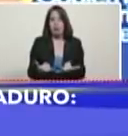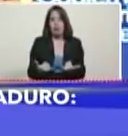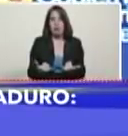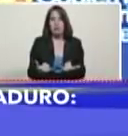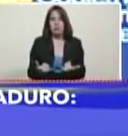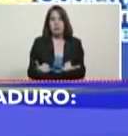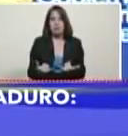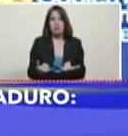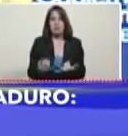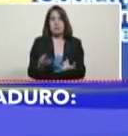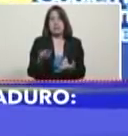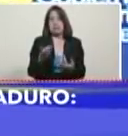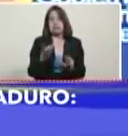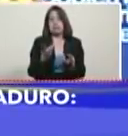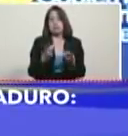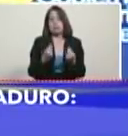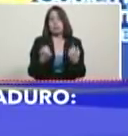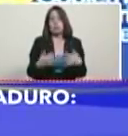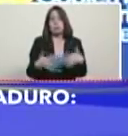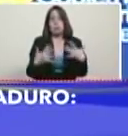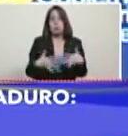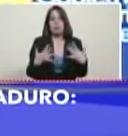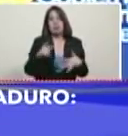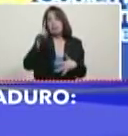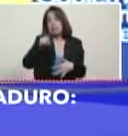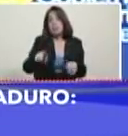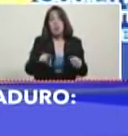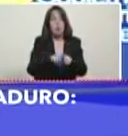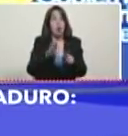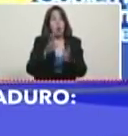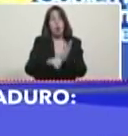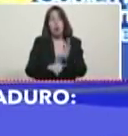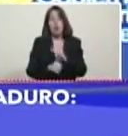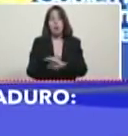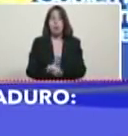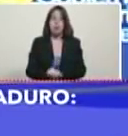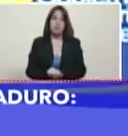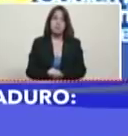tenemos contadita la plata. También nos la roban.